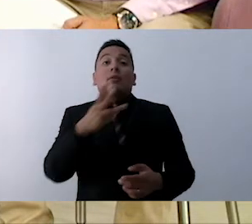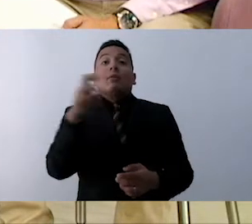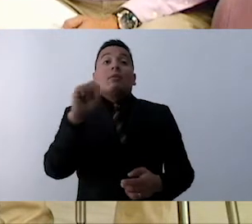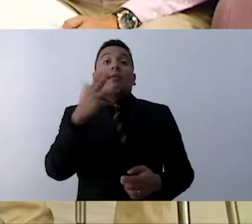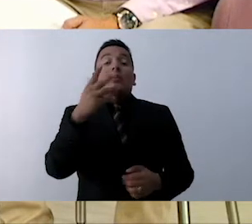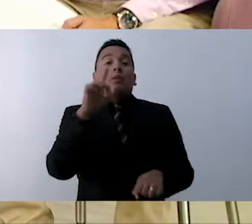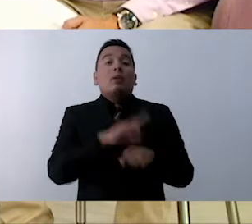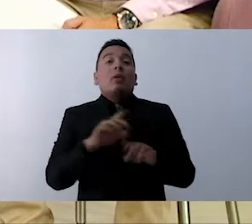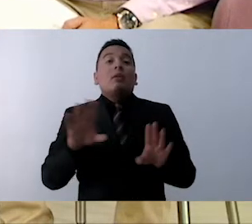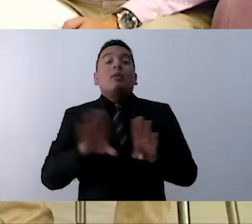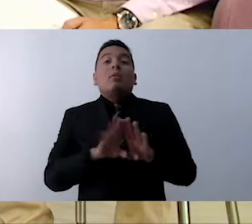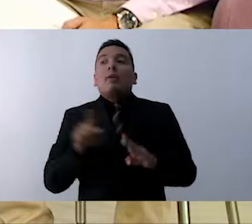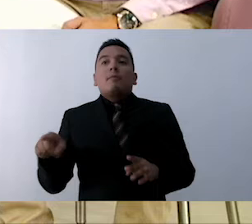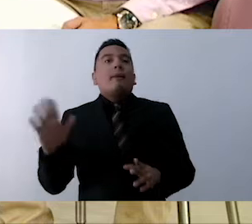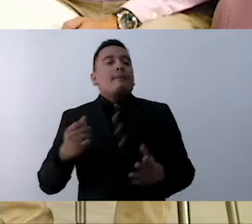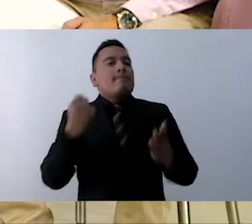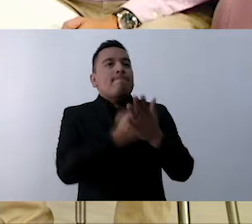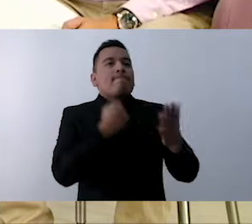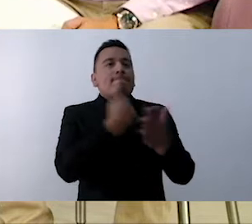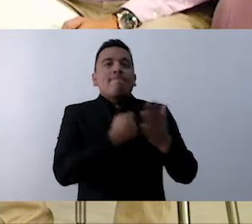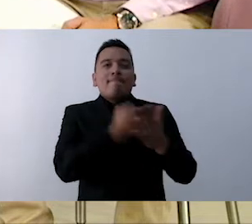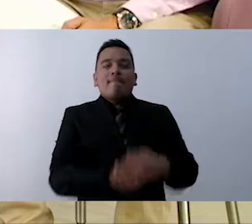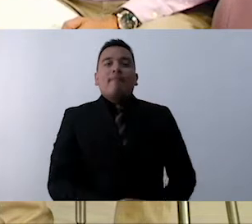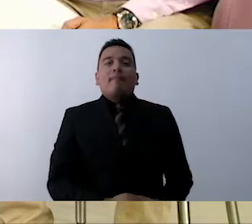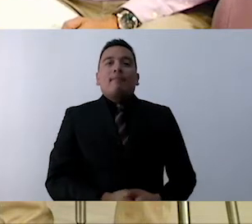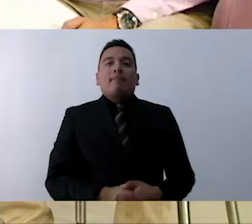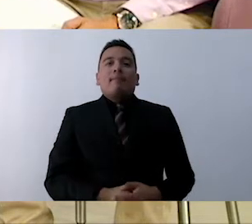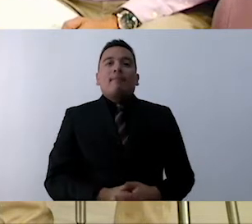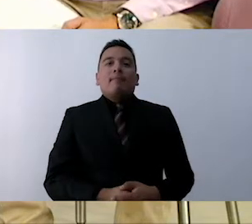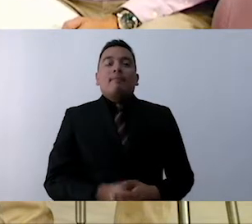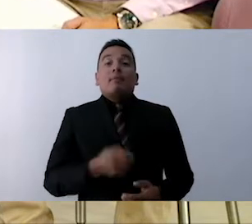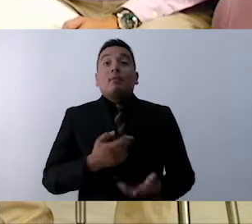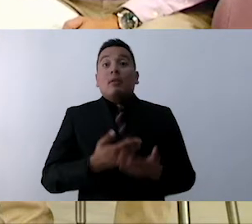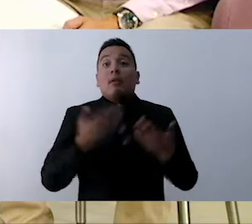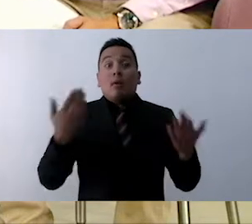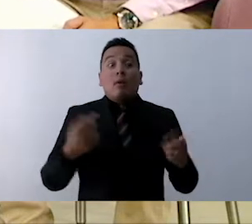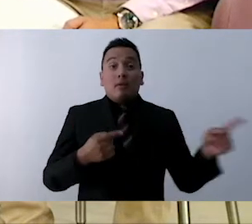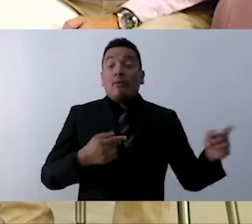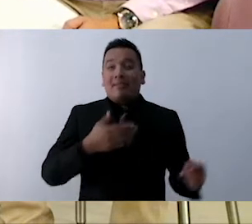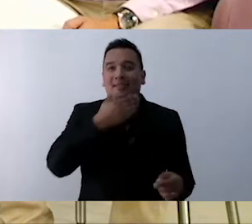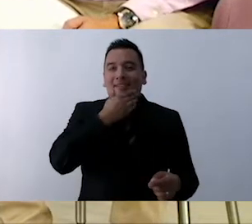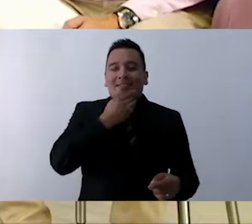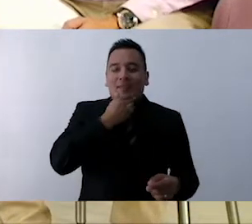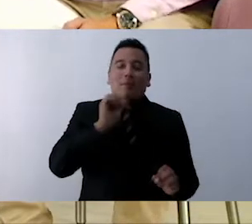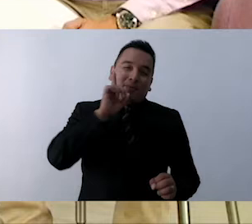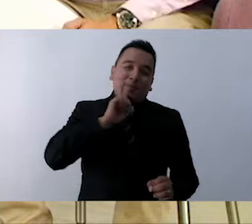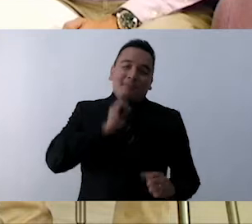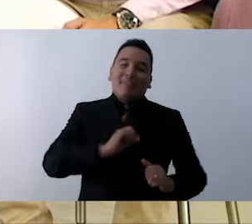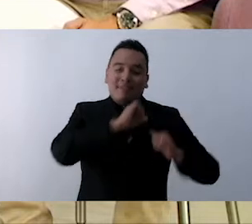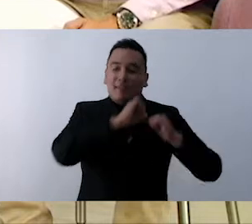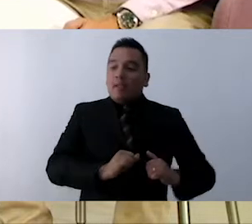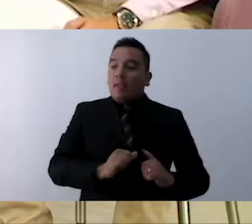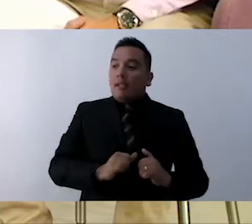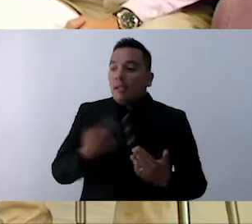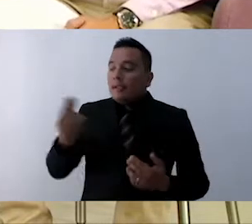de la democracia de 365 días es la exigencia. Y entonces las autoridades públicas electivas